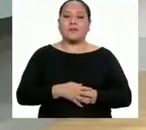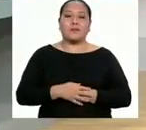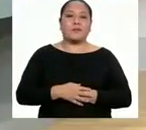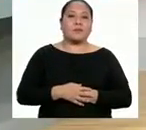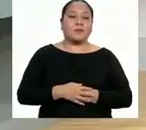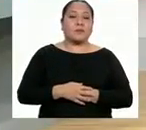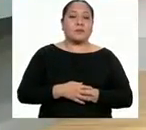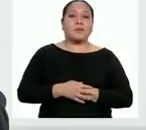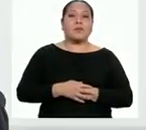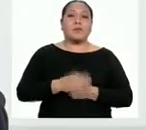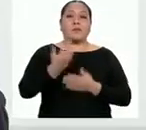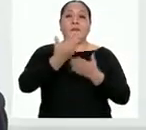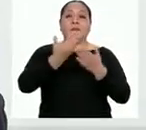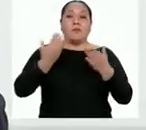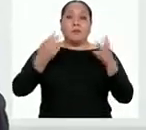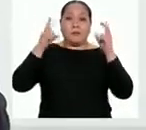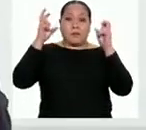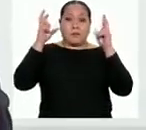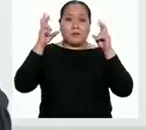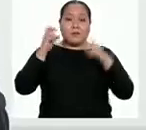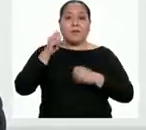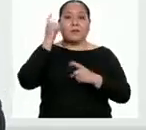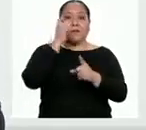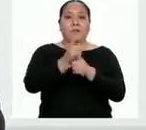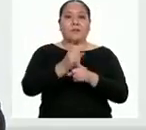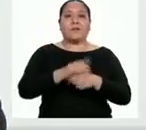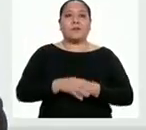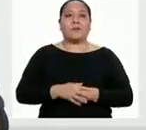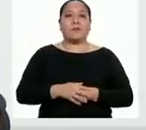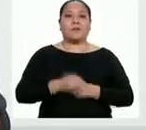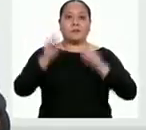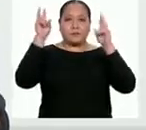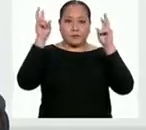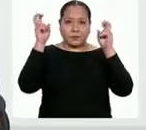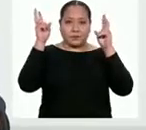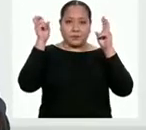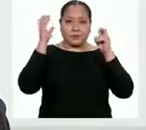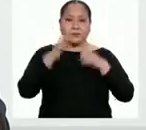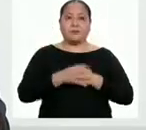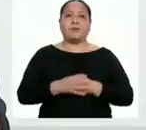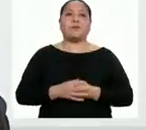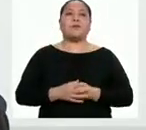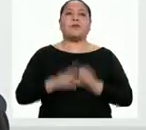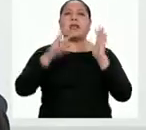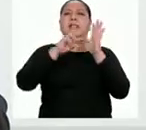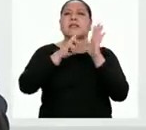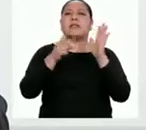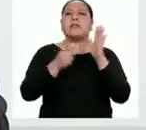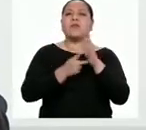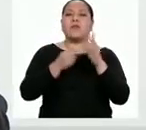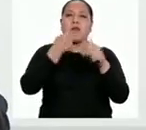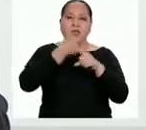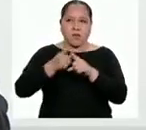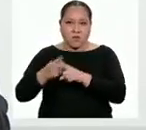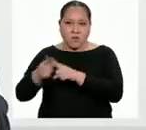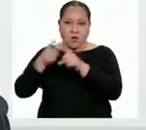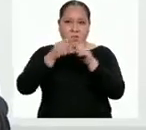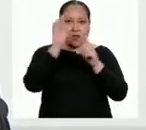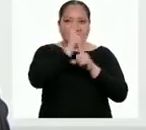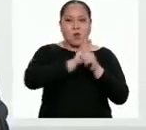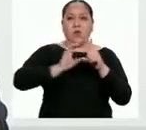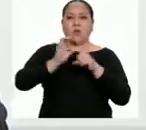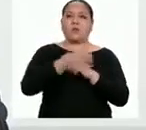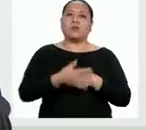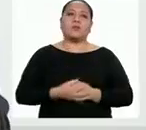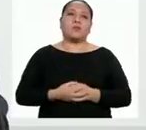del texto por el título. Exacto. El título es ¿qué es la diversidad cultural? ¿De